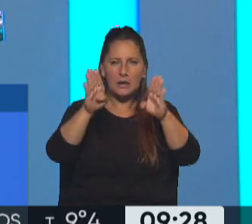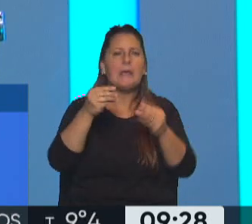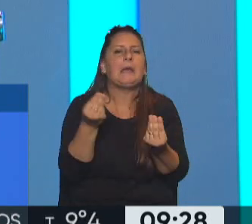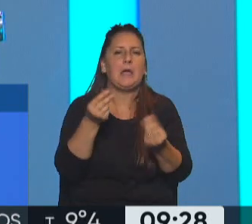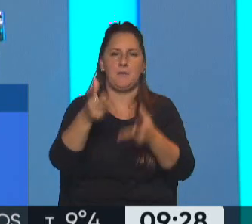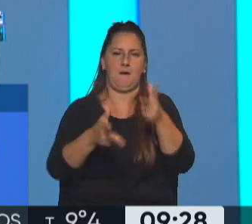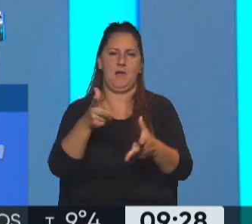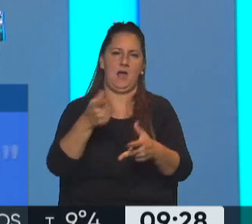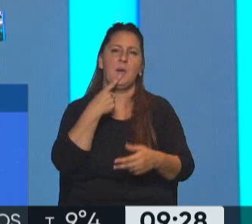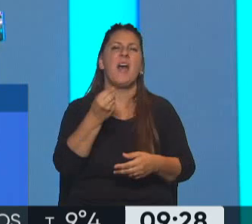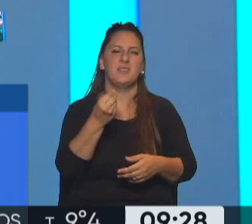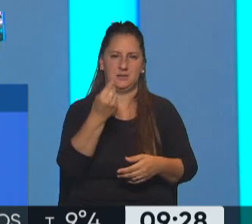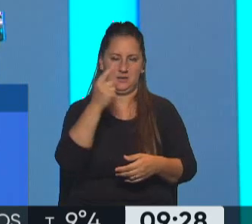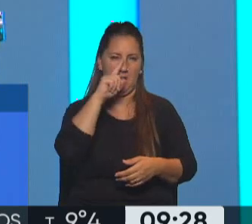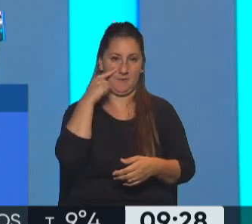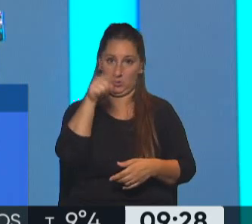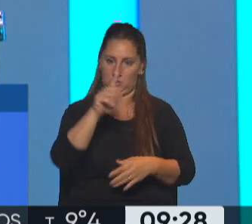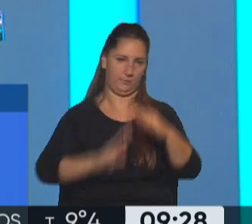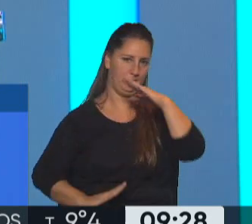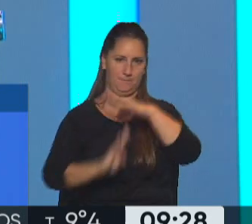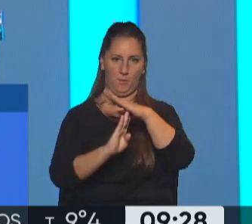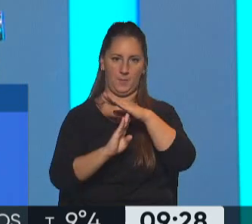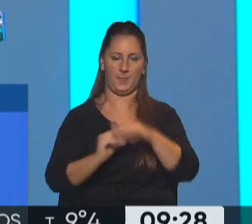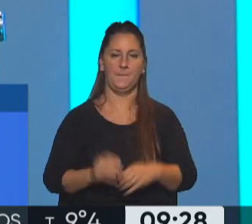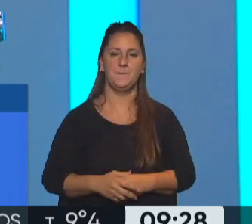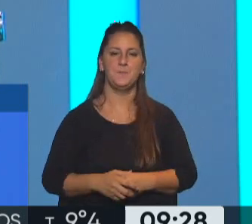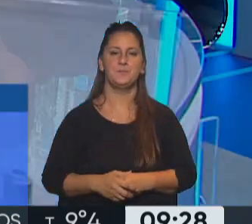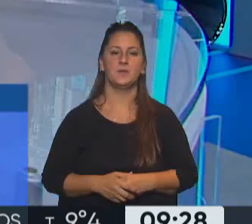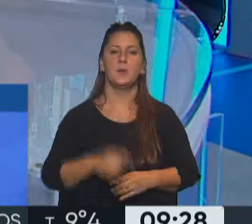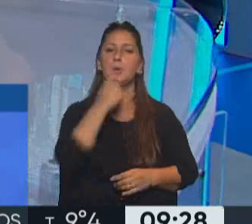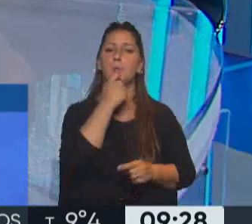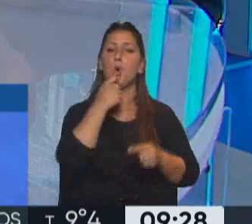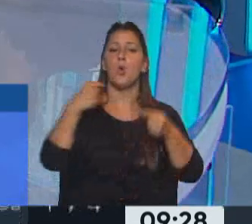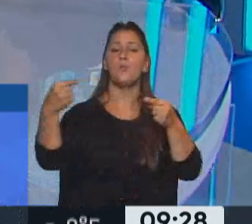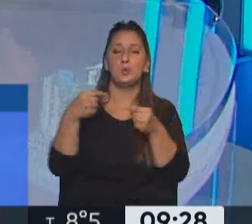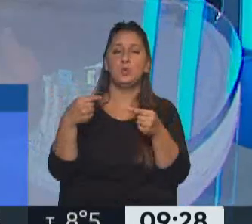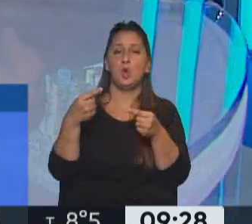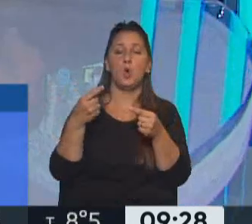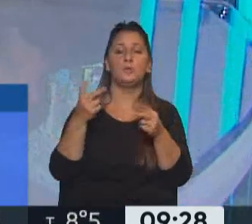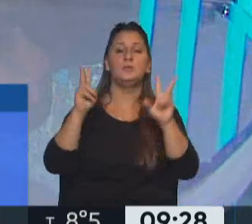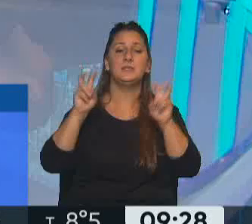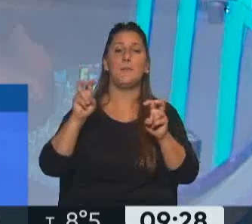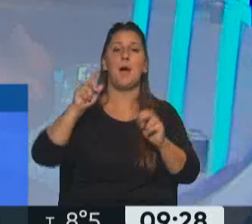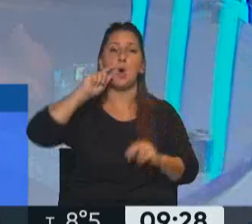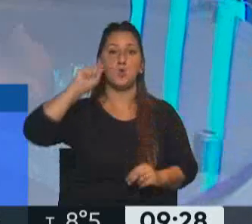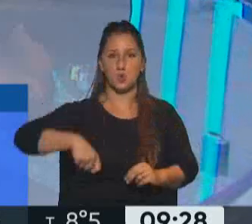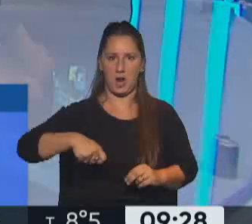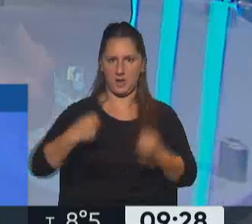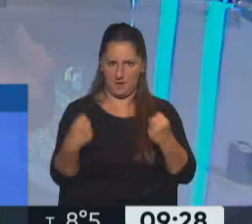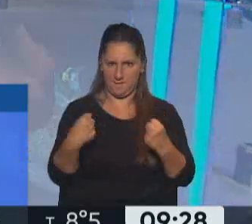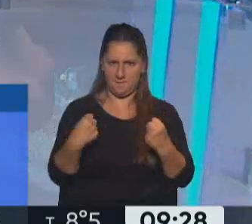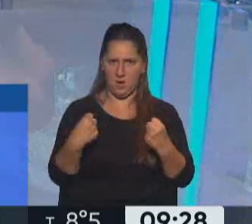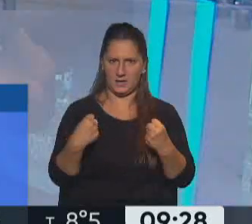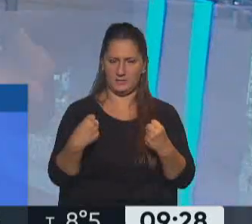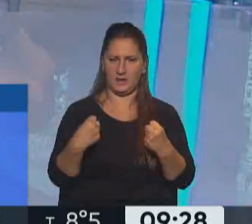contenido de los discursos, ¿no? Porque la oposición se ha puesto muy dura en el tema de Ucrania, por ejemplo, en estos últimos días, con la posición del gobierno